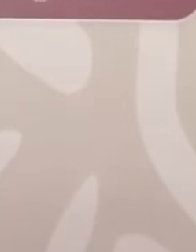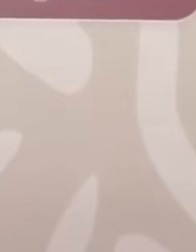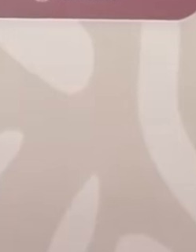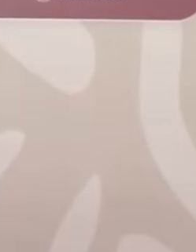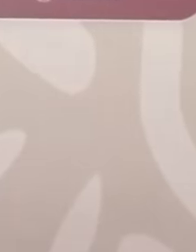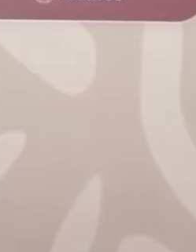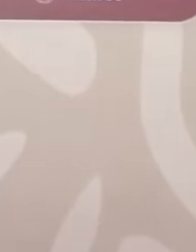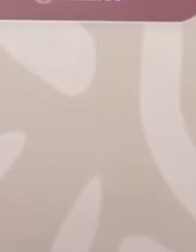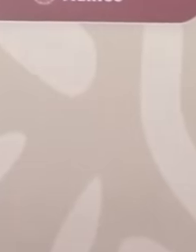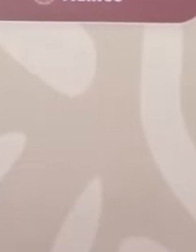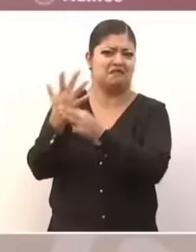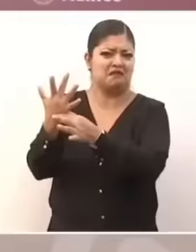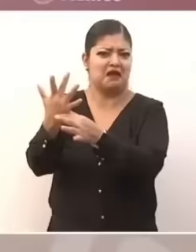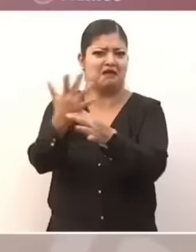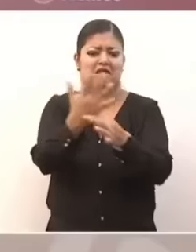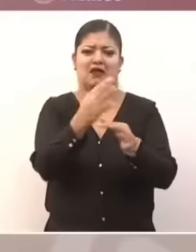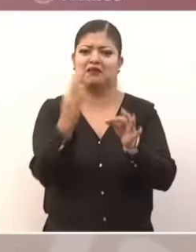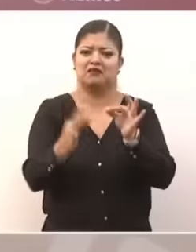ya podría yo